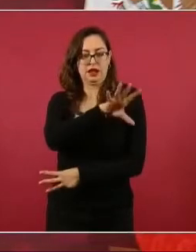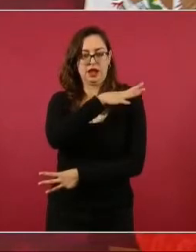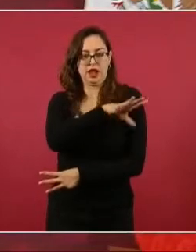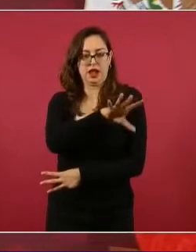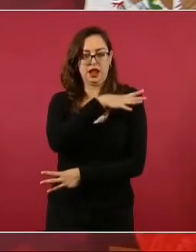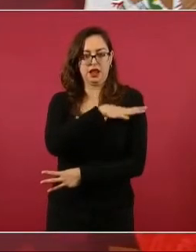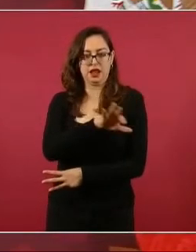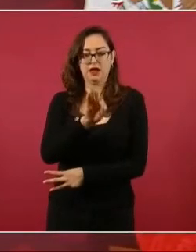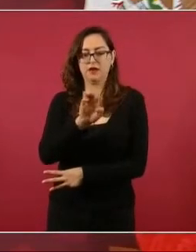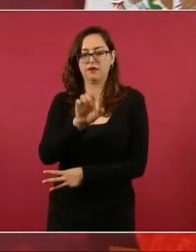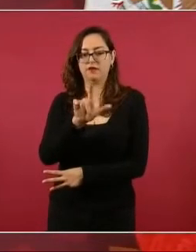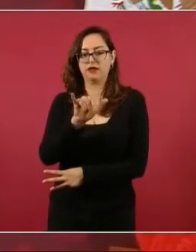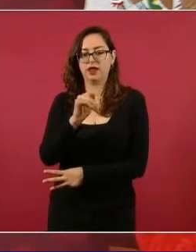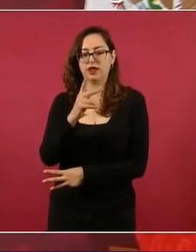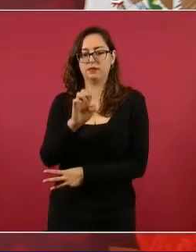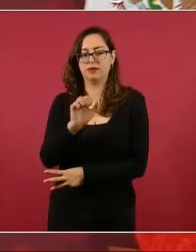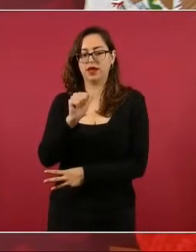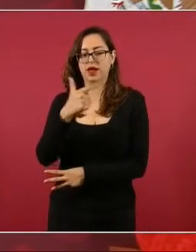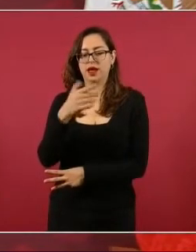Felipe Ángeles.